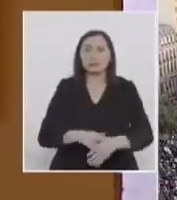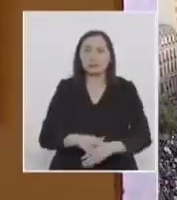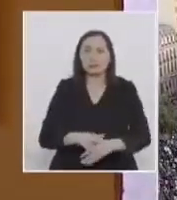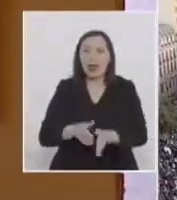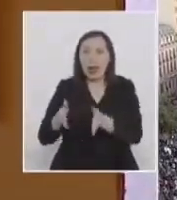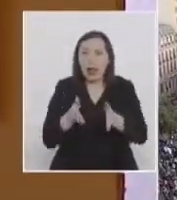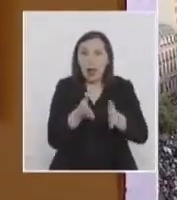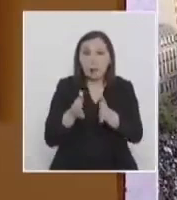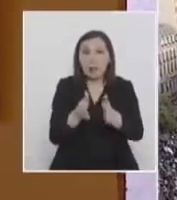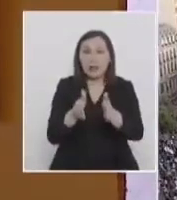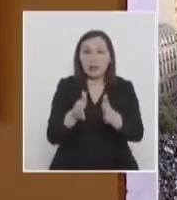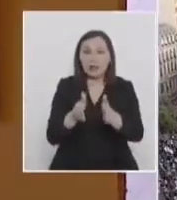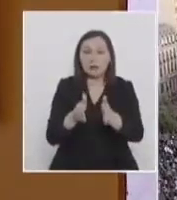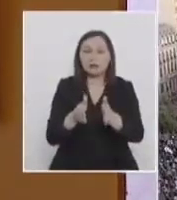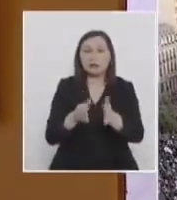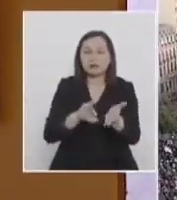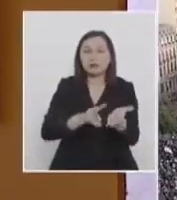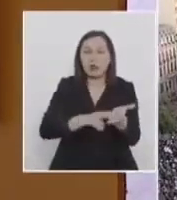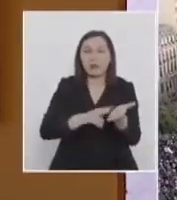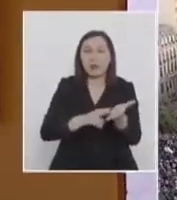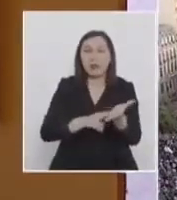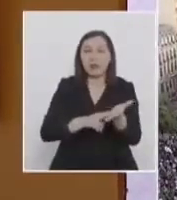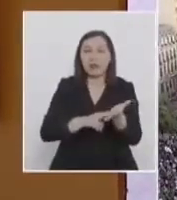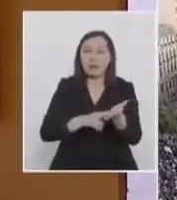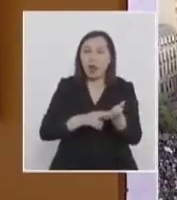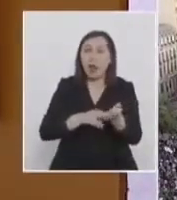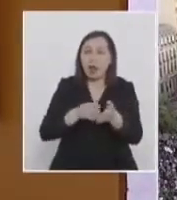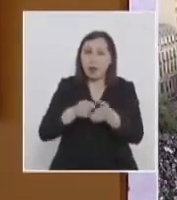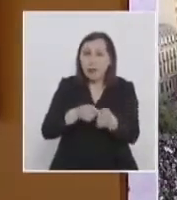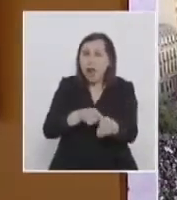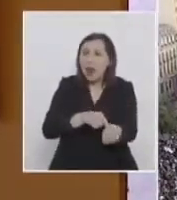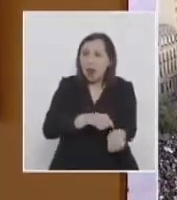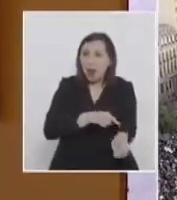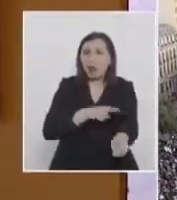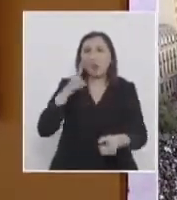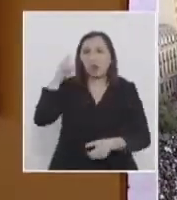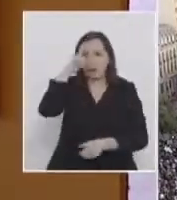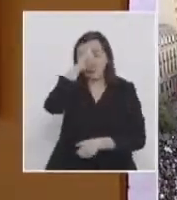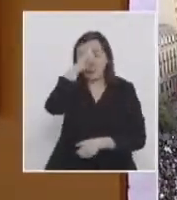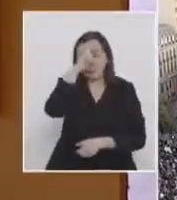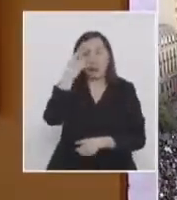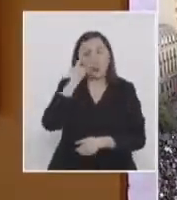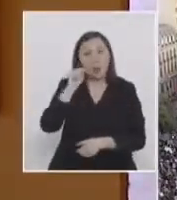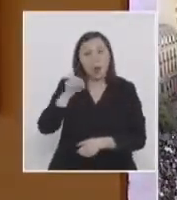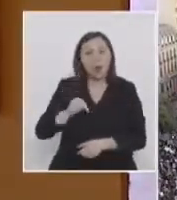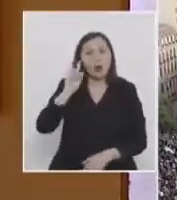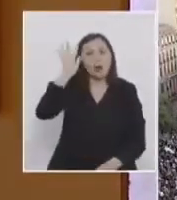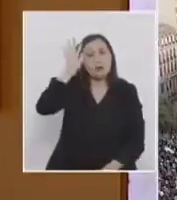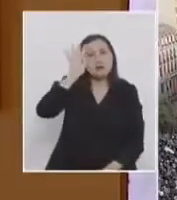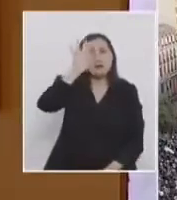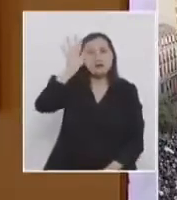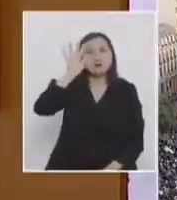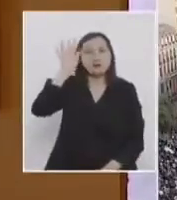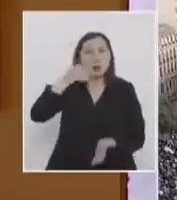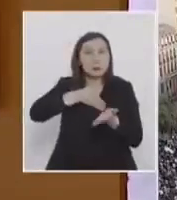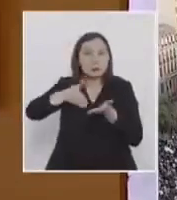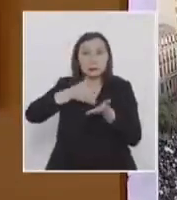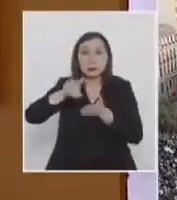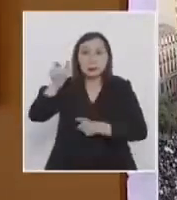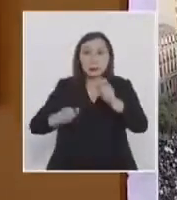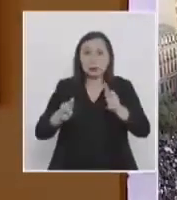Y el camino, sin duda, va a ser largo y difícil. Pero hoy los sueños de millones de personas están